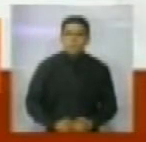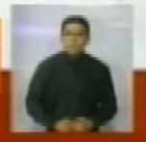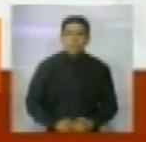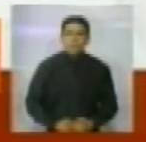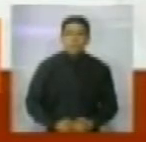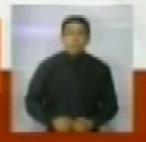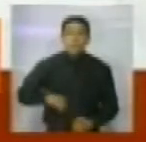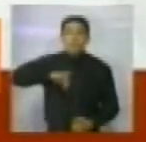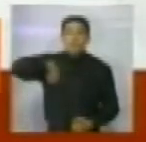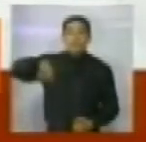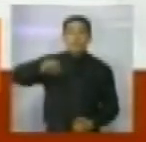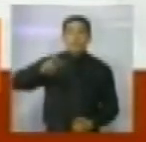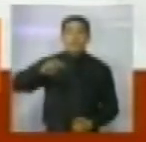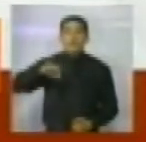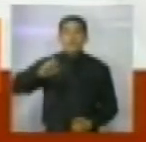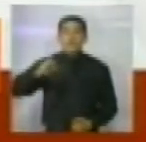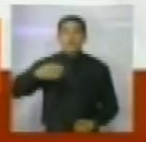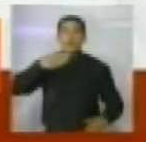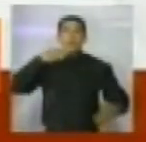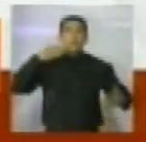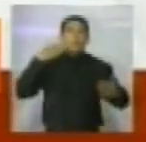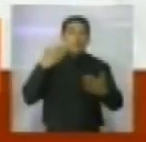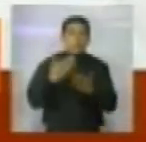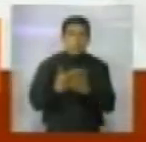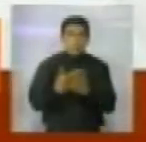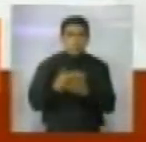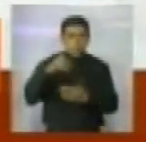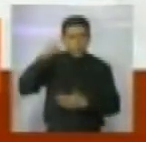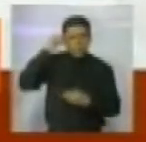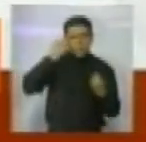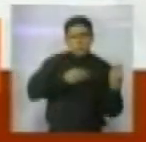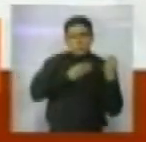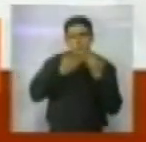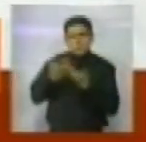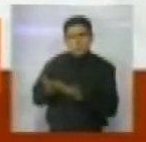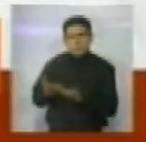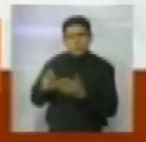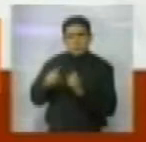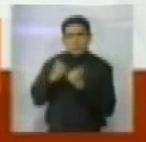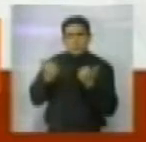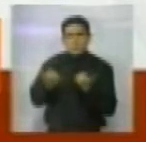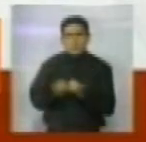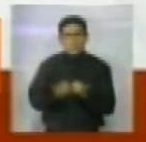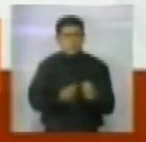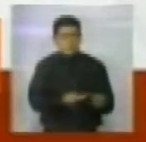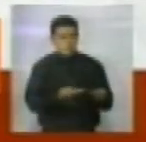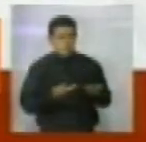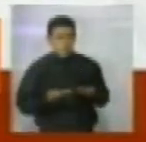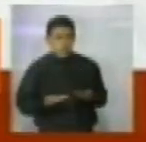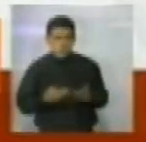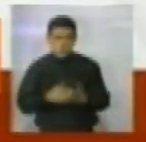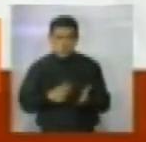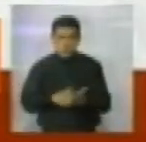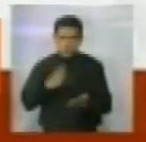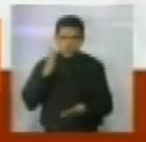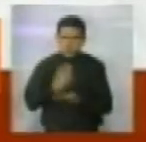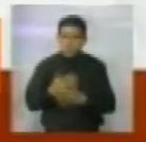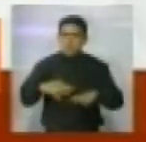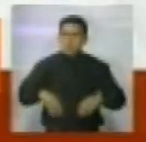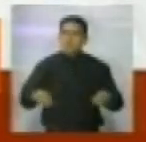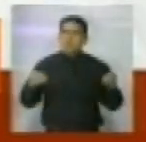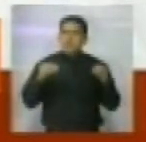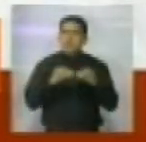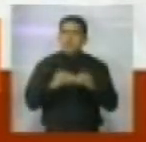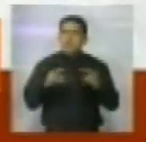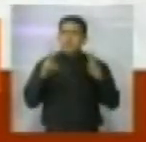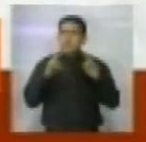Javier, muchísimas gracias. Bueno, sabemos que el gobierno entregó a la Asamblea Nacional este proyecto de ley anticorrupción. Cuéntanos un poquito más de